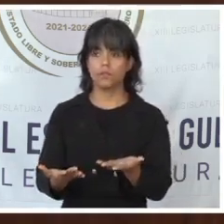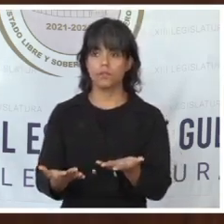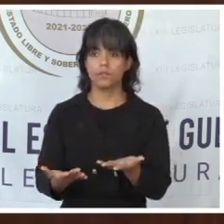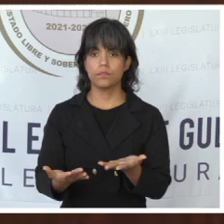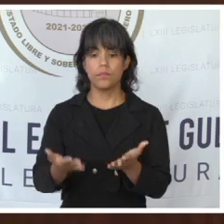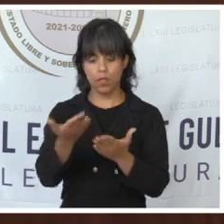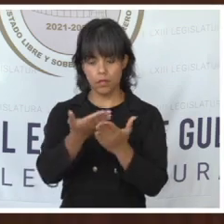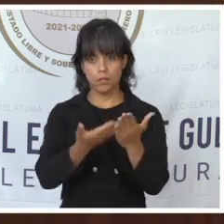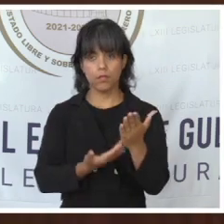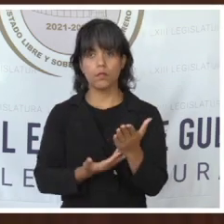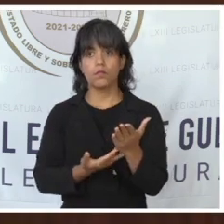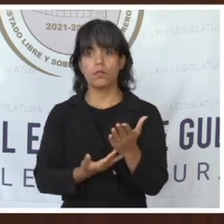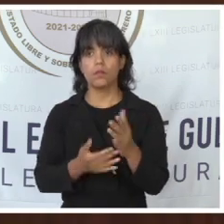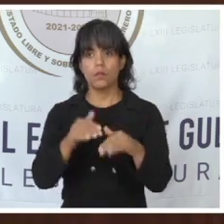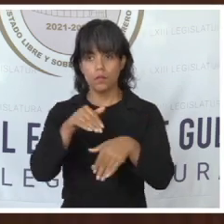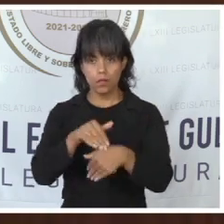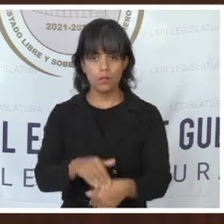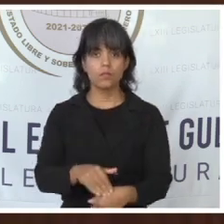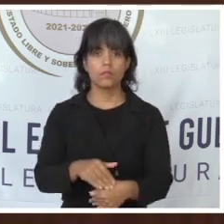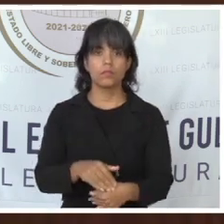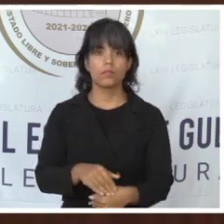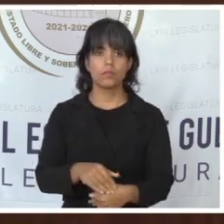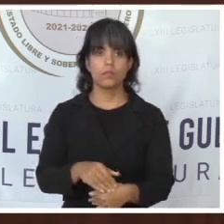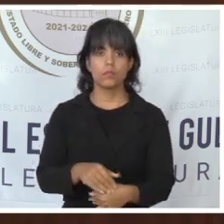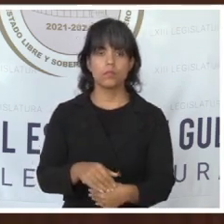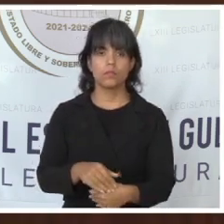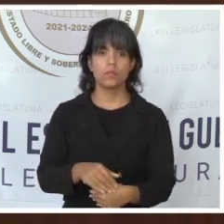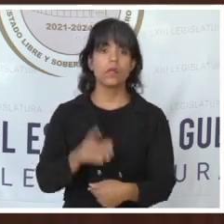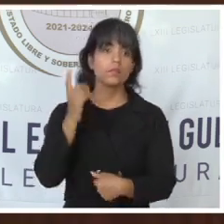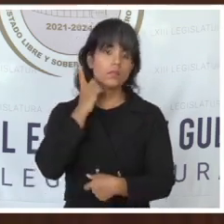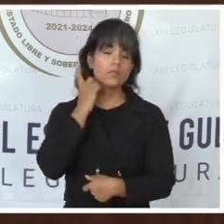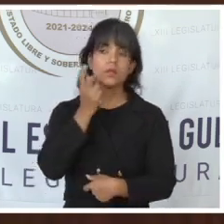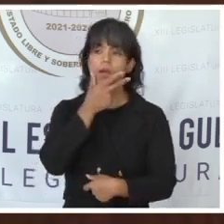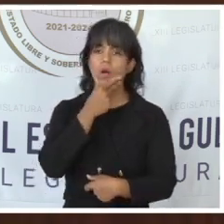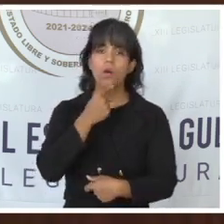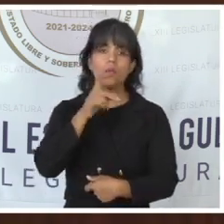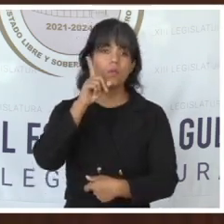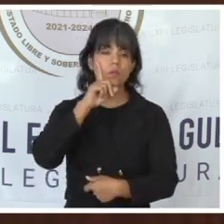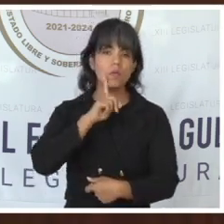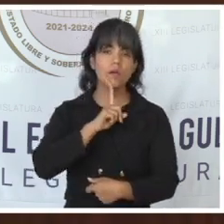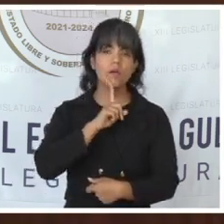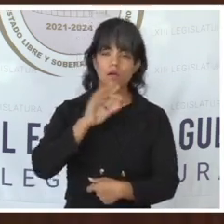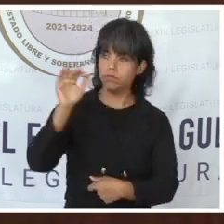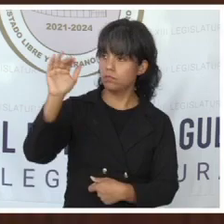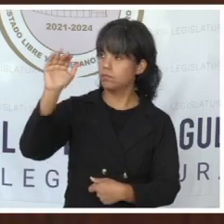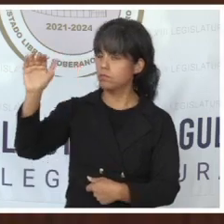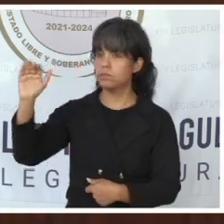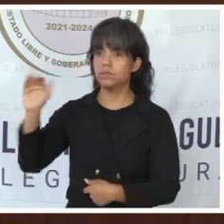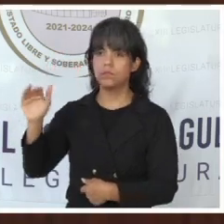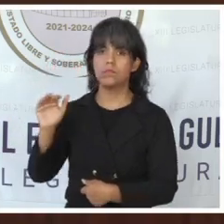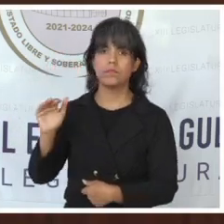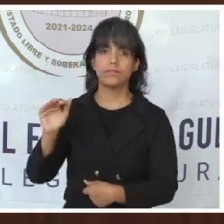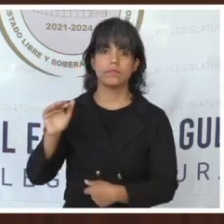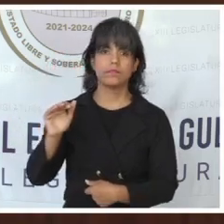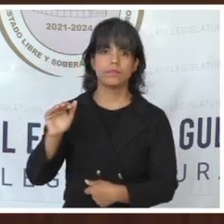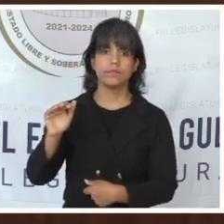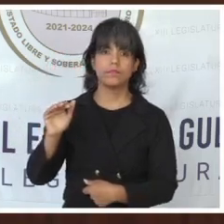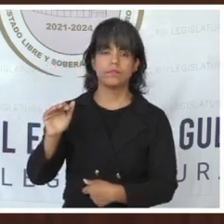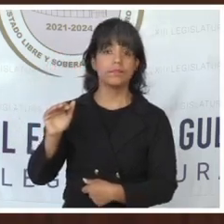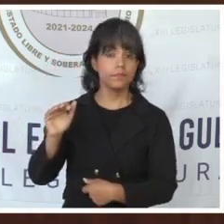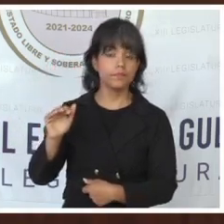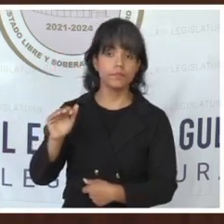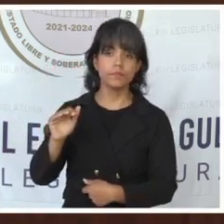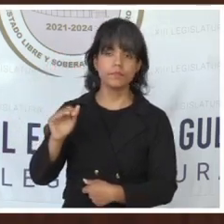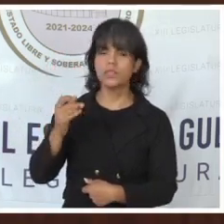directriz, todos somos gestores. Y hay que reconocer a muchísimos diputados que caminan de la